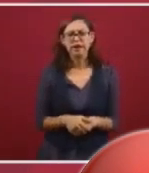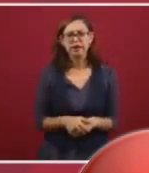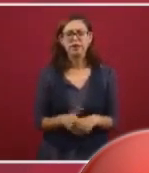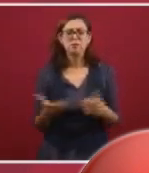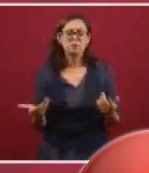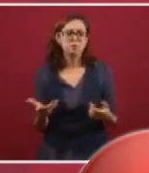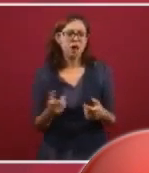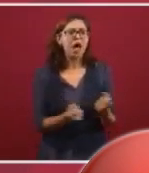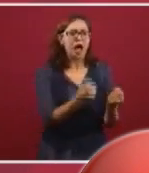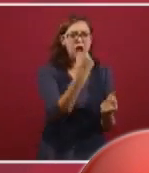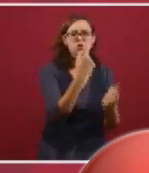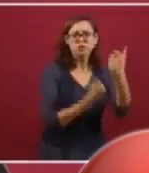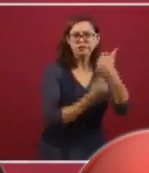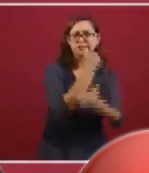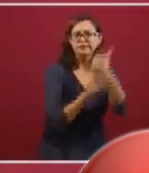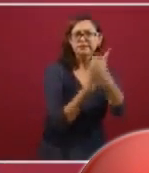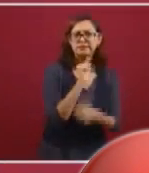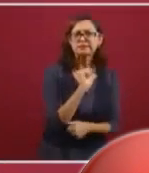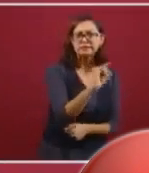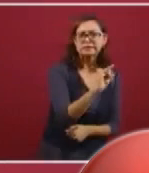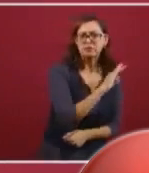un caso sí, en otro no.